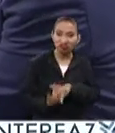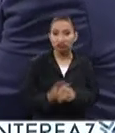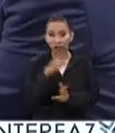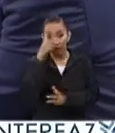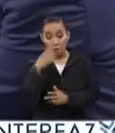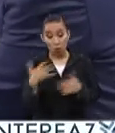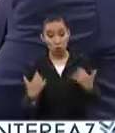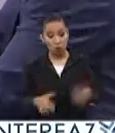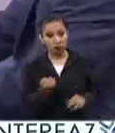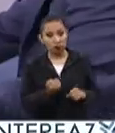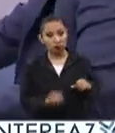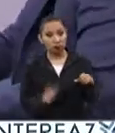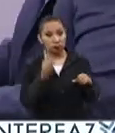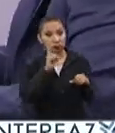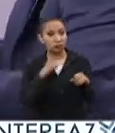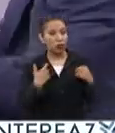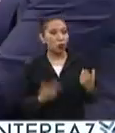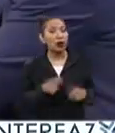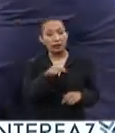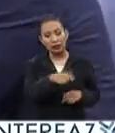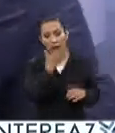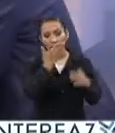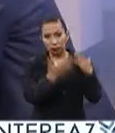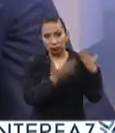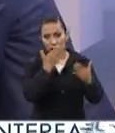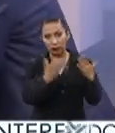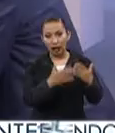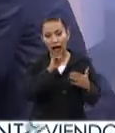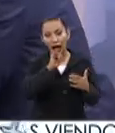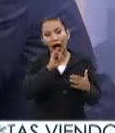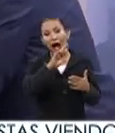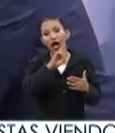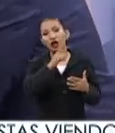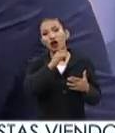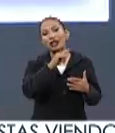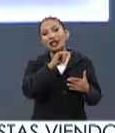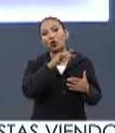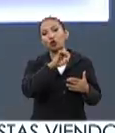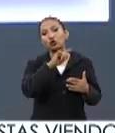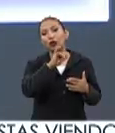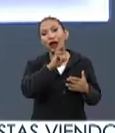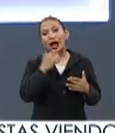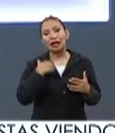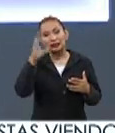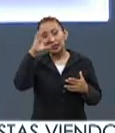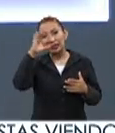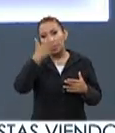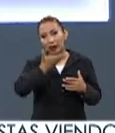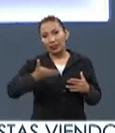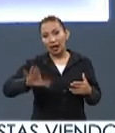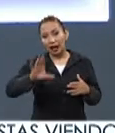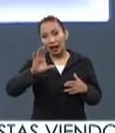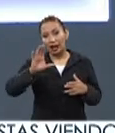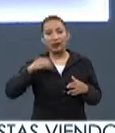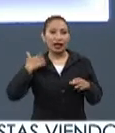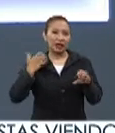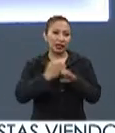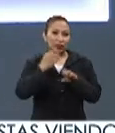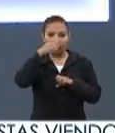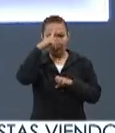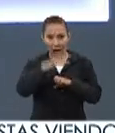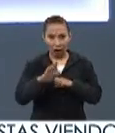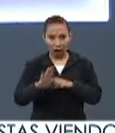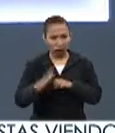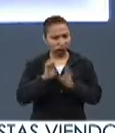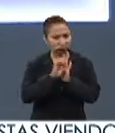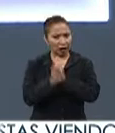México. Mira, un gran talento. Así es. Y bueno, ella estudia arboricultura en la Facultad de Ciencias Ambientales de la Universidad Autónoma del Estado de México. Entonces